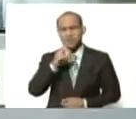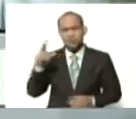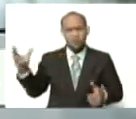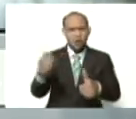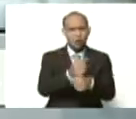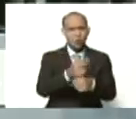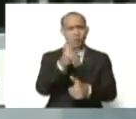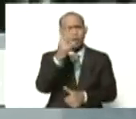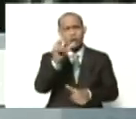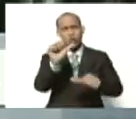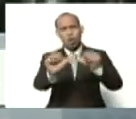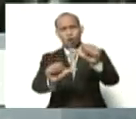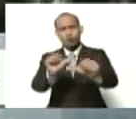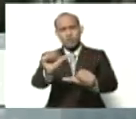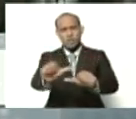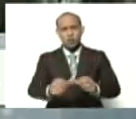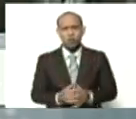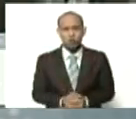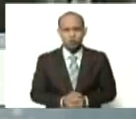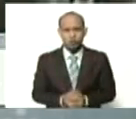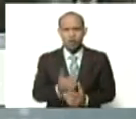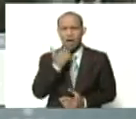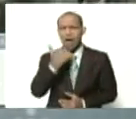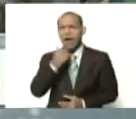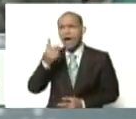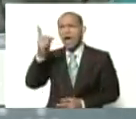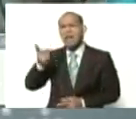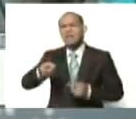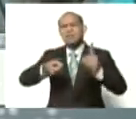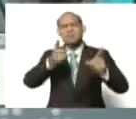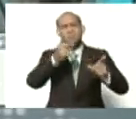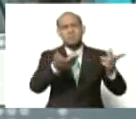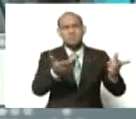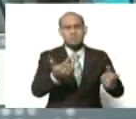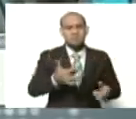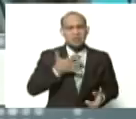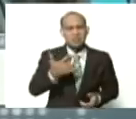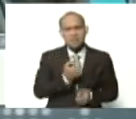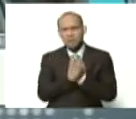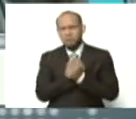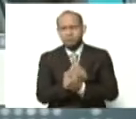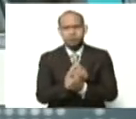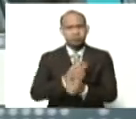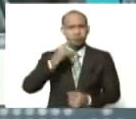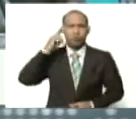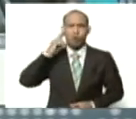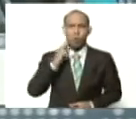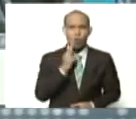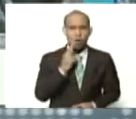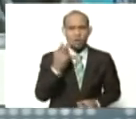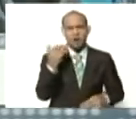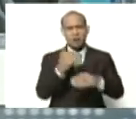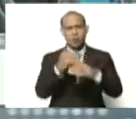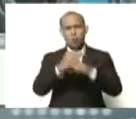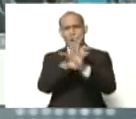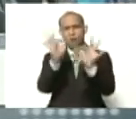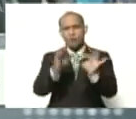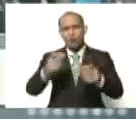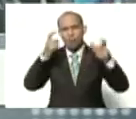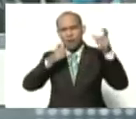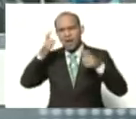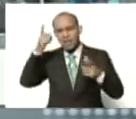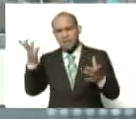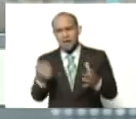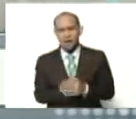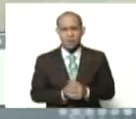dos siglos alguien que sintiera una pasión más grande por Bolívar que nuestro comandante Chávez, por la